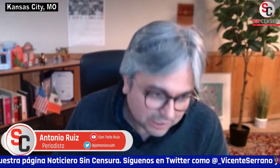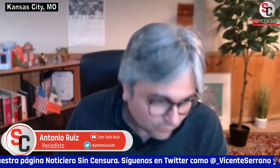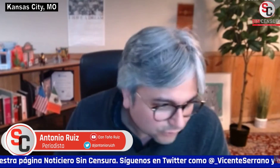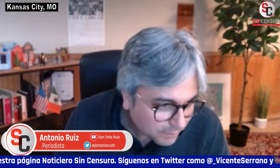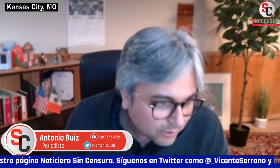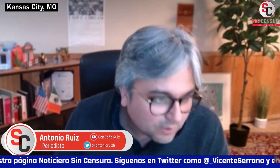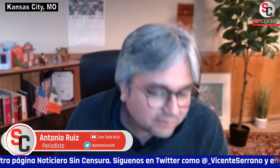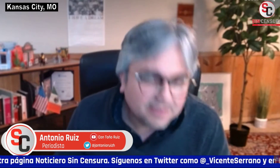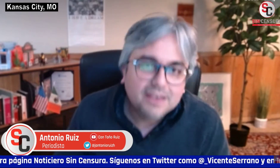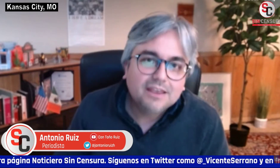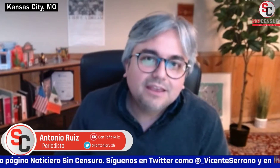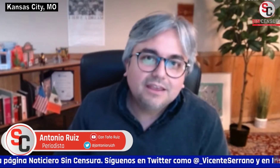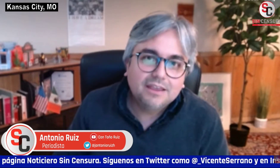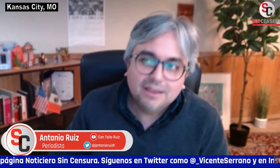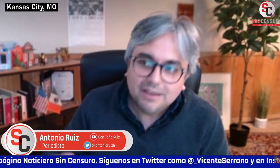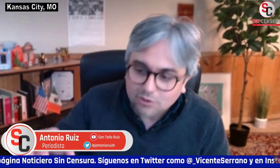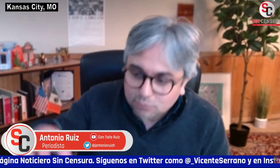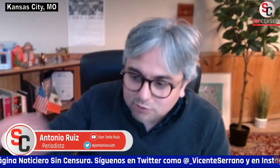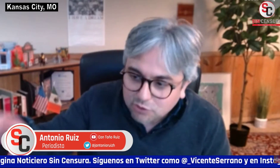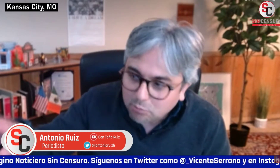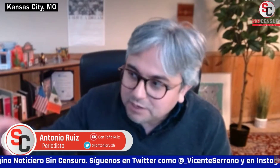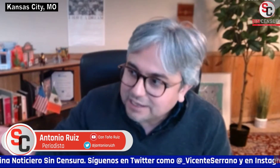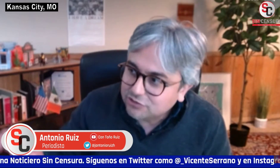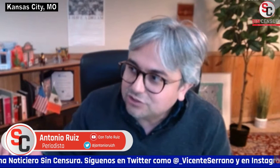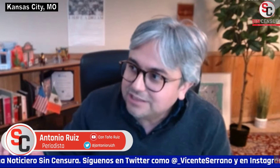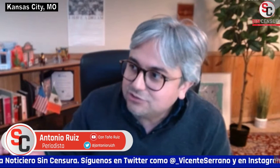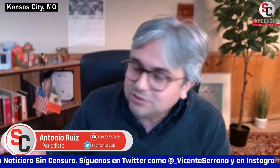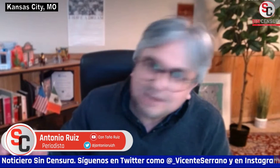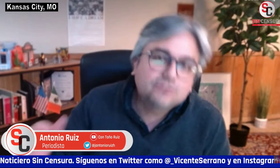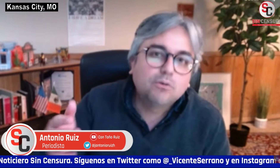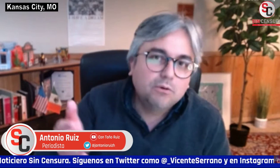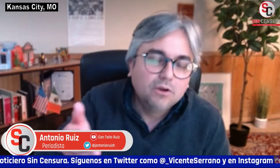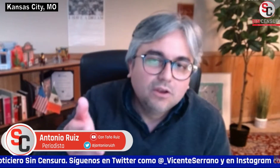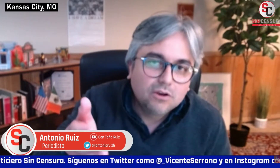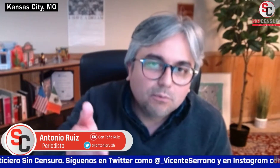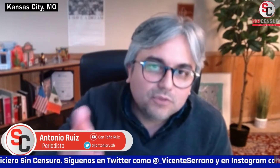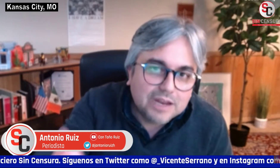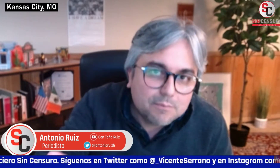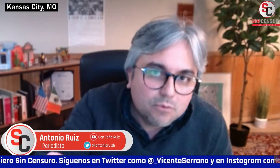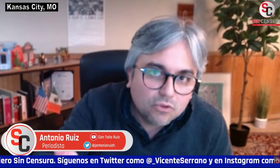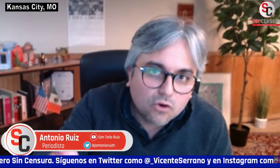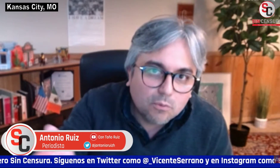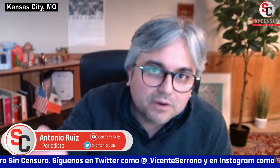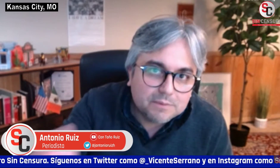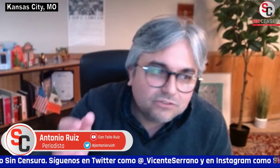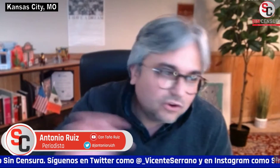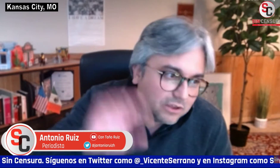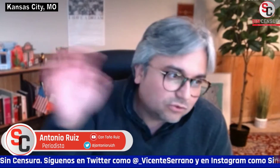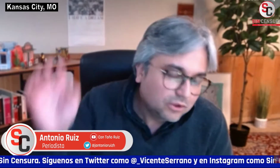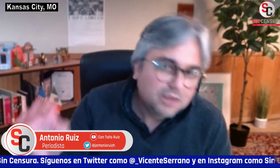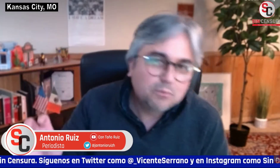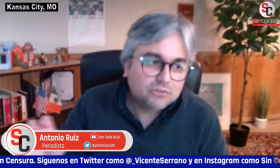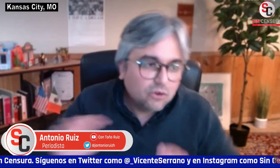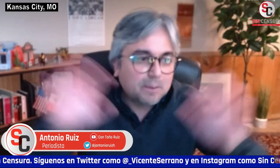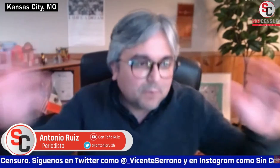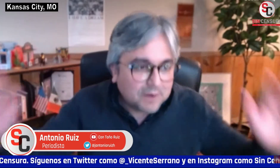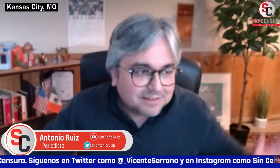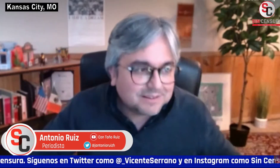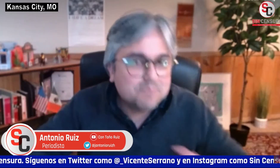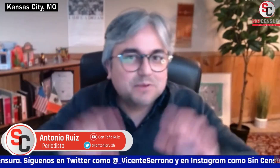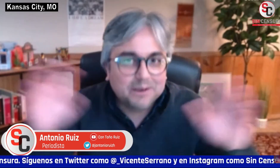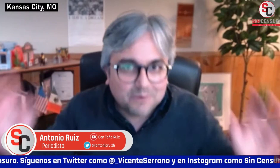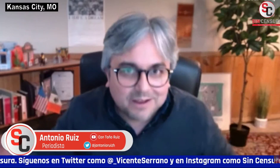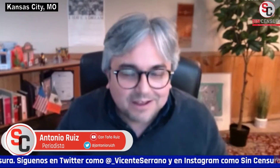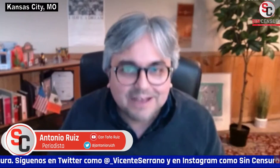son ultraconservadores en los medios de comunicación tradicionales como Telemundo, como Univisión. Ellos pues son los que